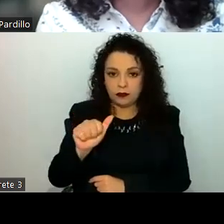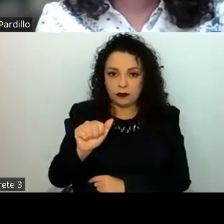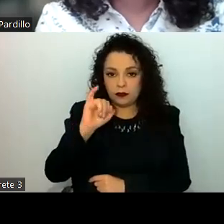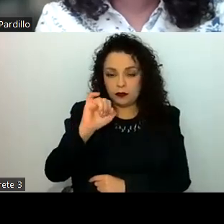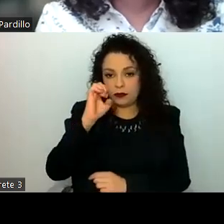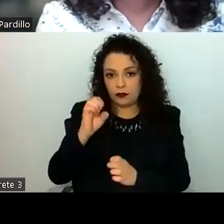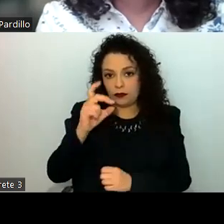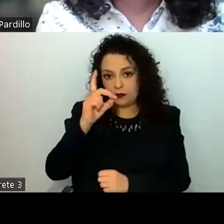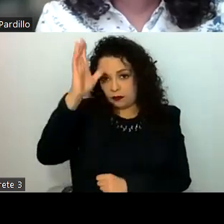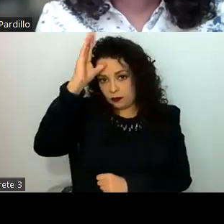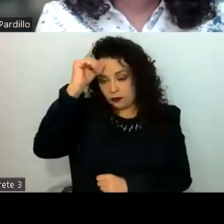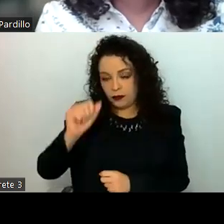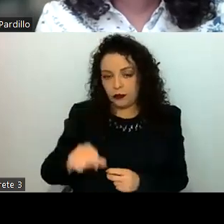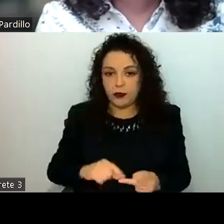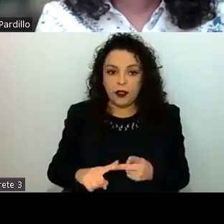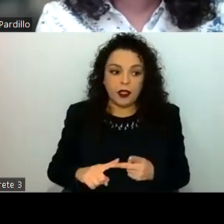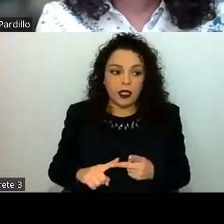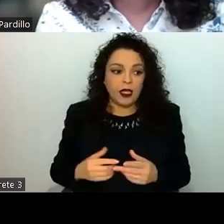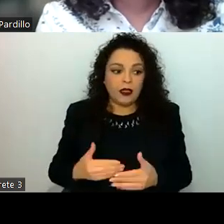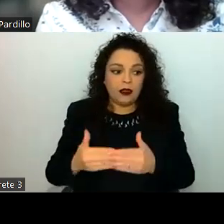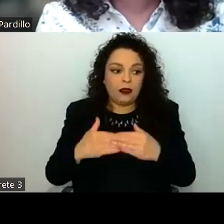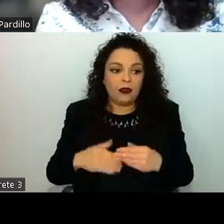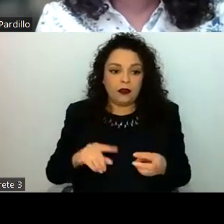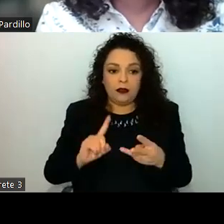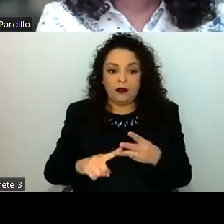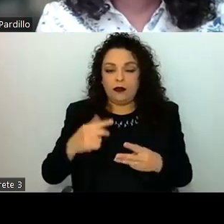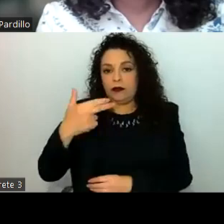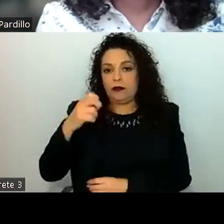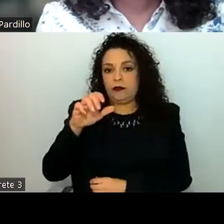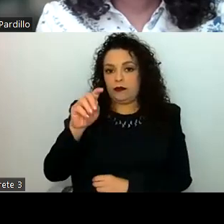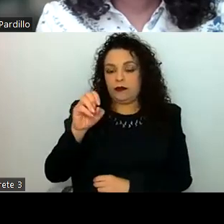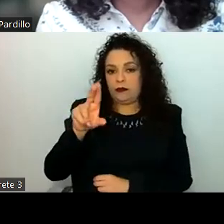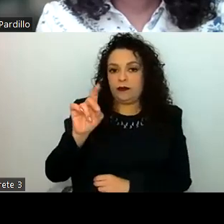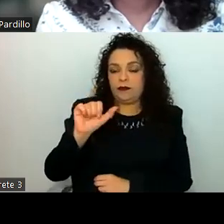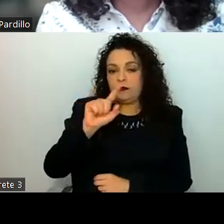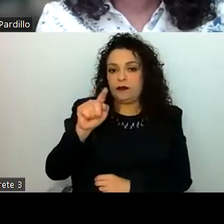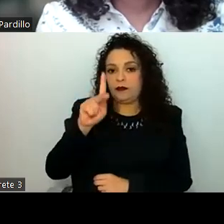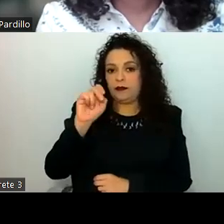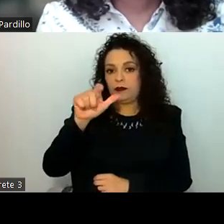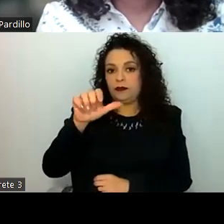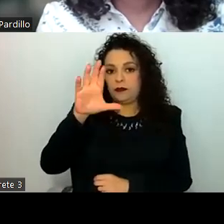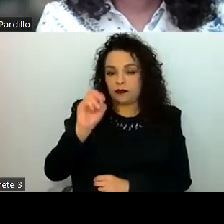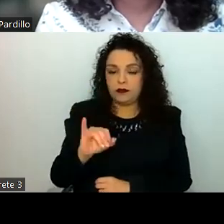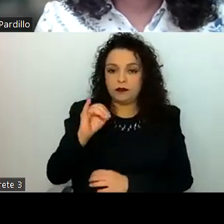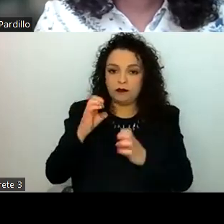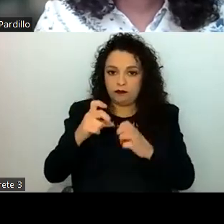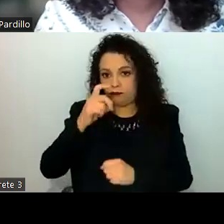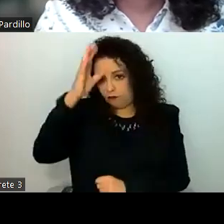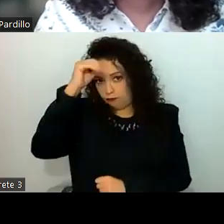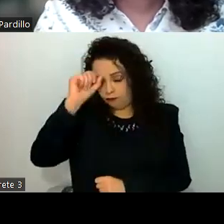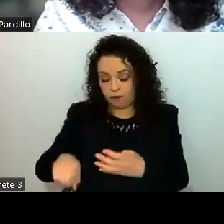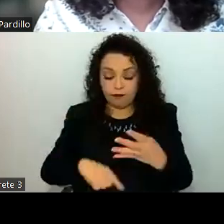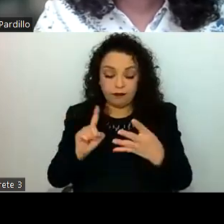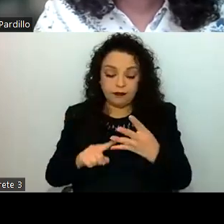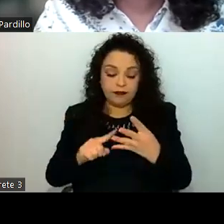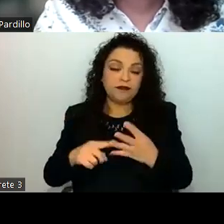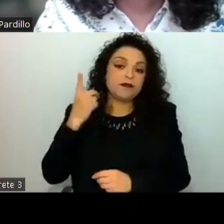a favor. Diputado Héctor Díaz Polanco. Díaz Polanco a favor. Diputada